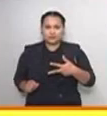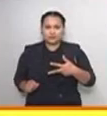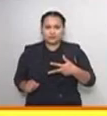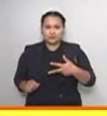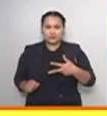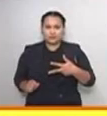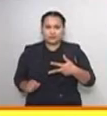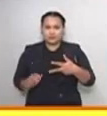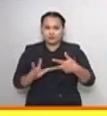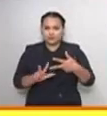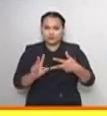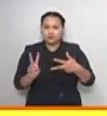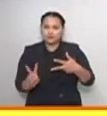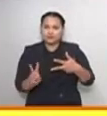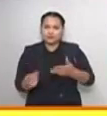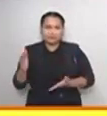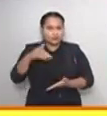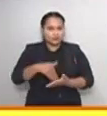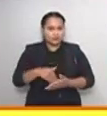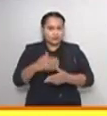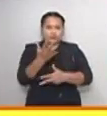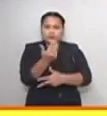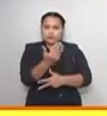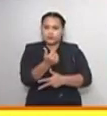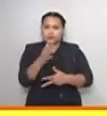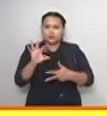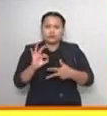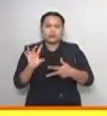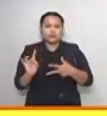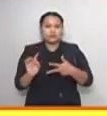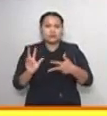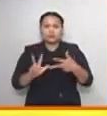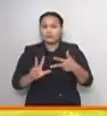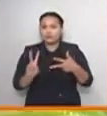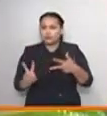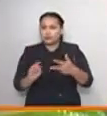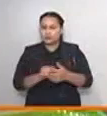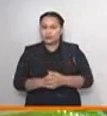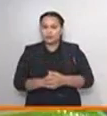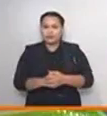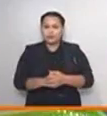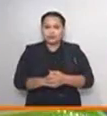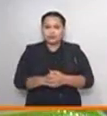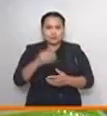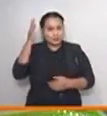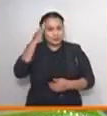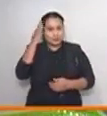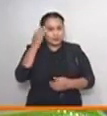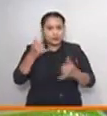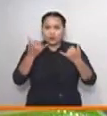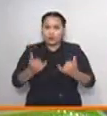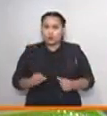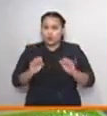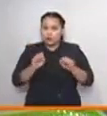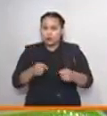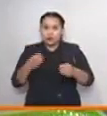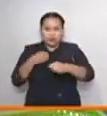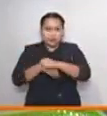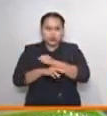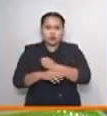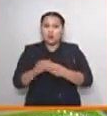Es el 32, repito, 15, 98 y 32. ¿Sabías que ahora puedes ingresar al